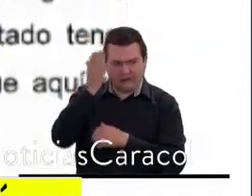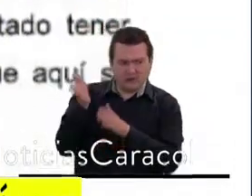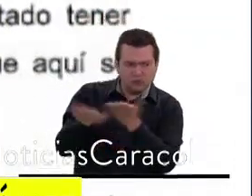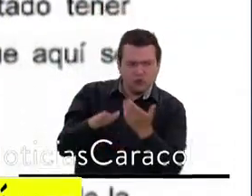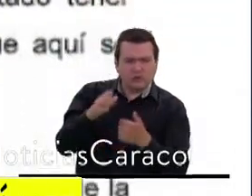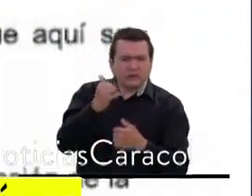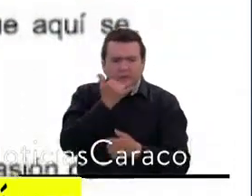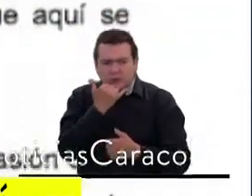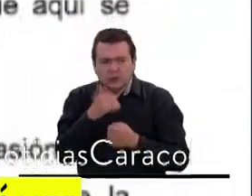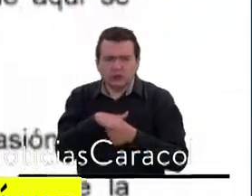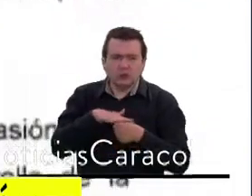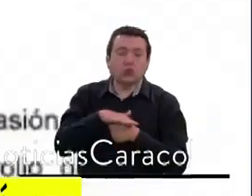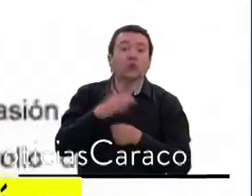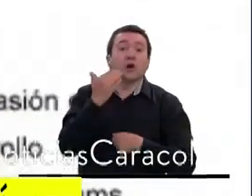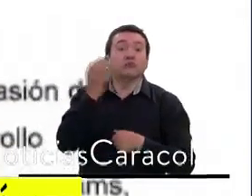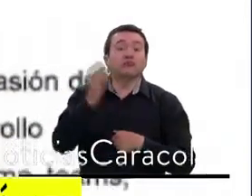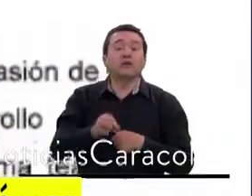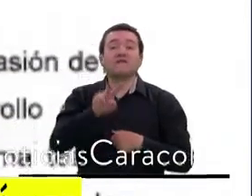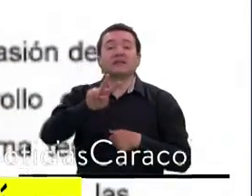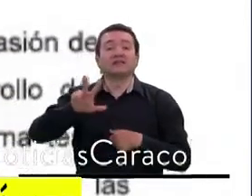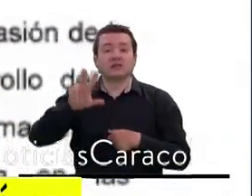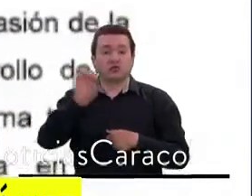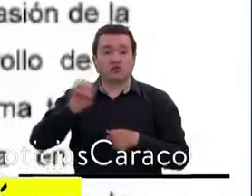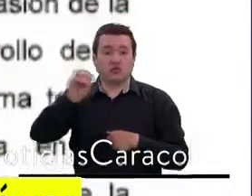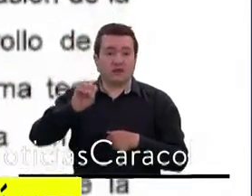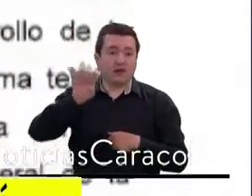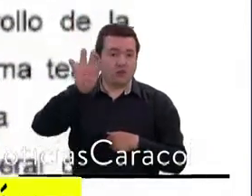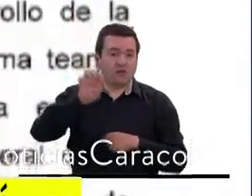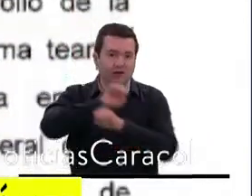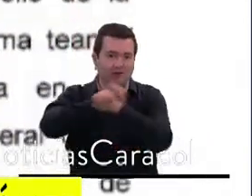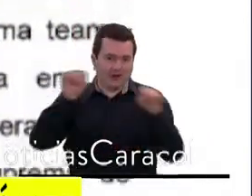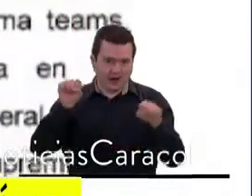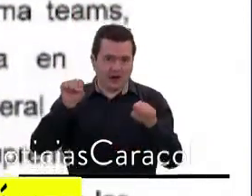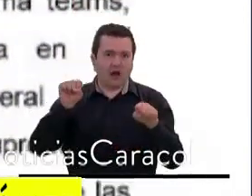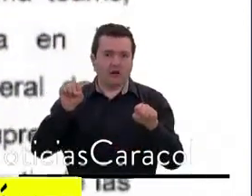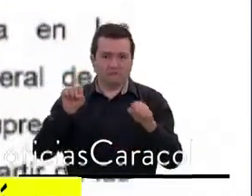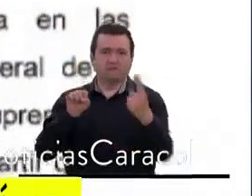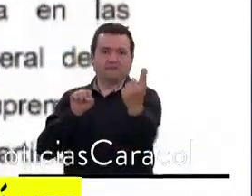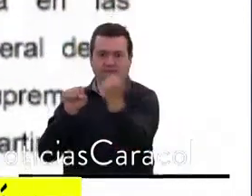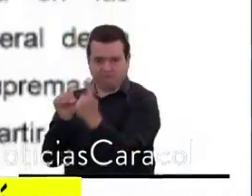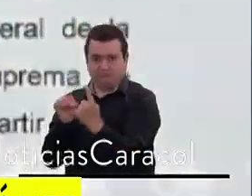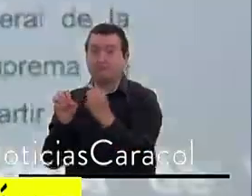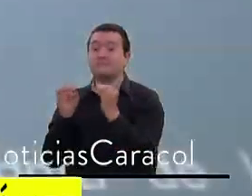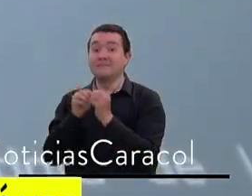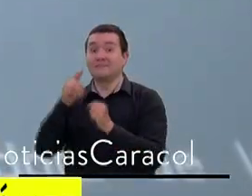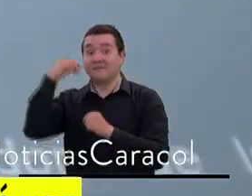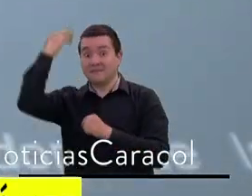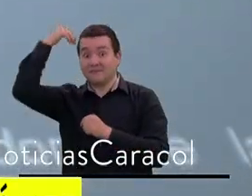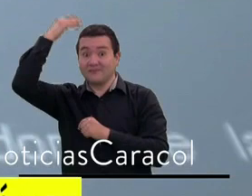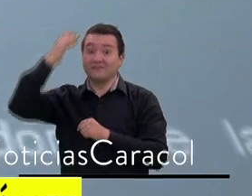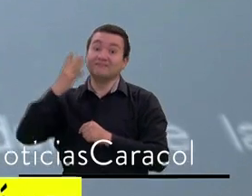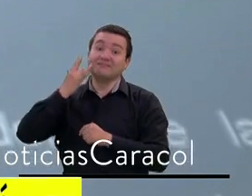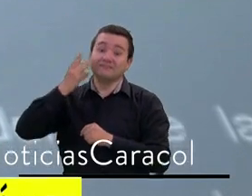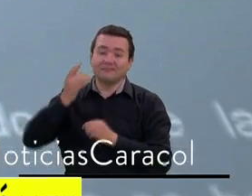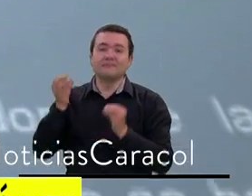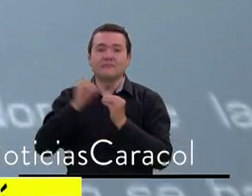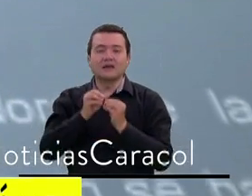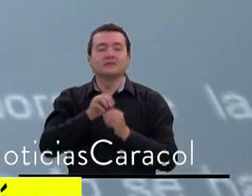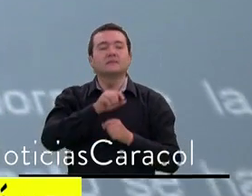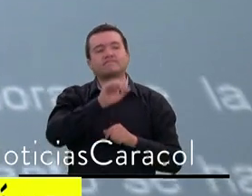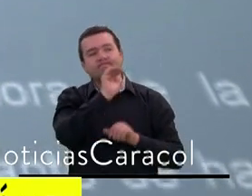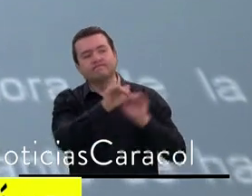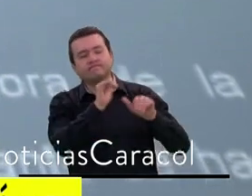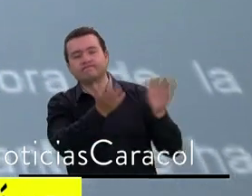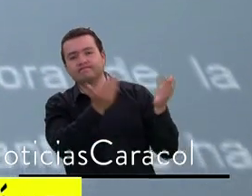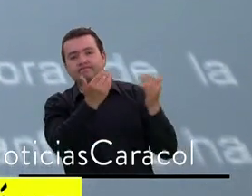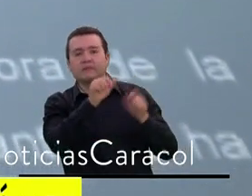de octubre a las 9 de la mañana. Pero junto con Piedad Córdoba también la Fiscalía llamó a declarar a otras 7 personas,